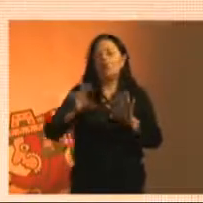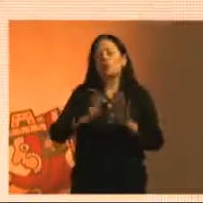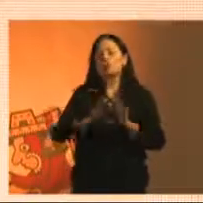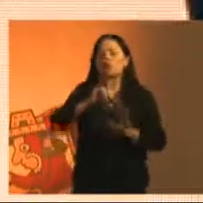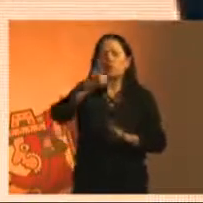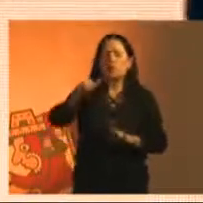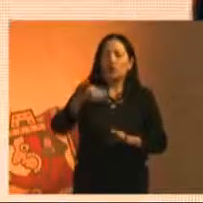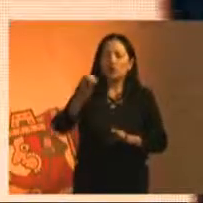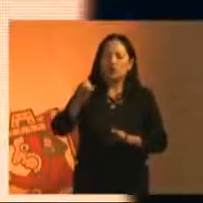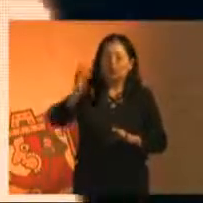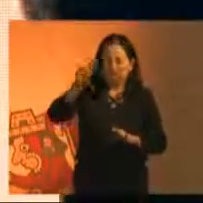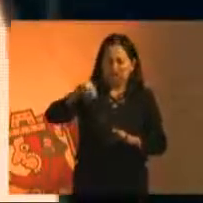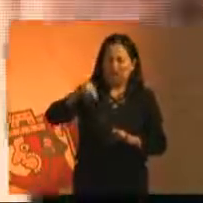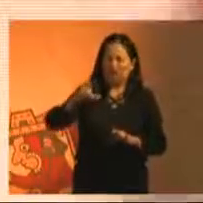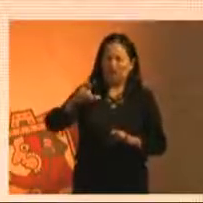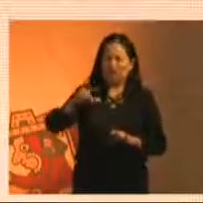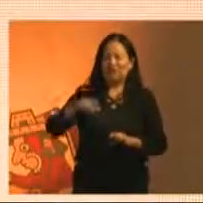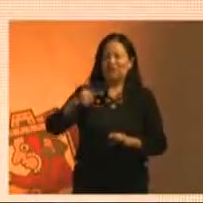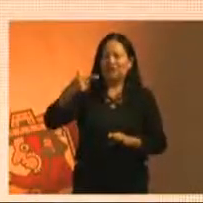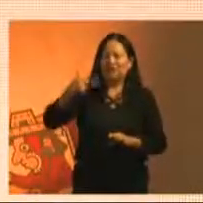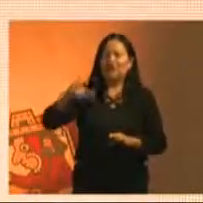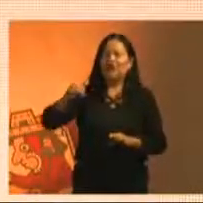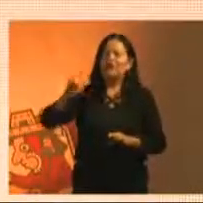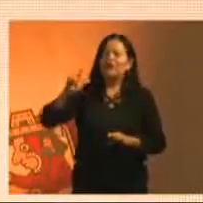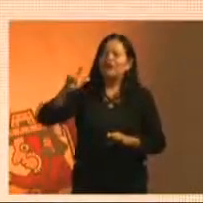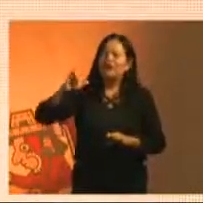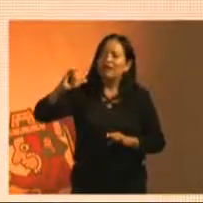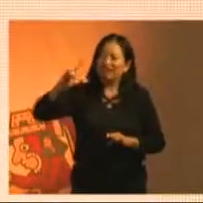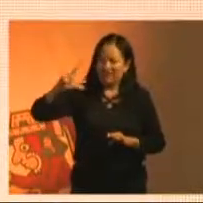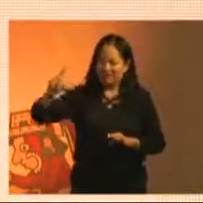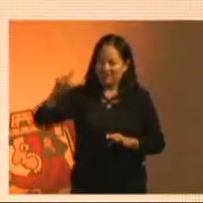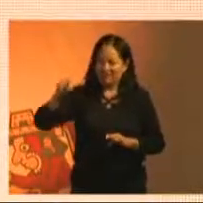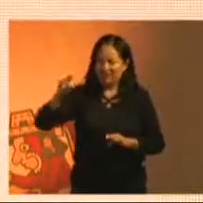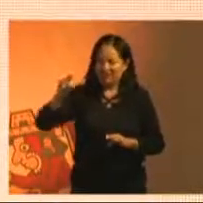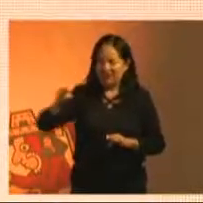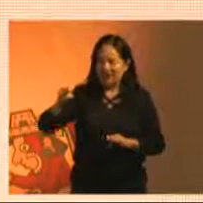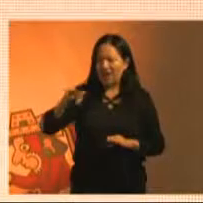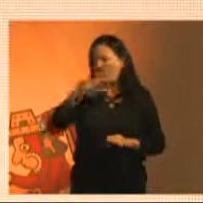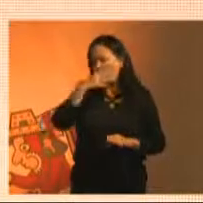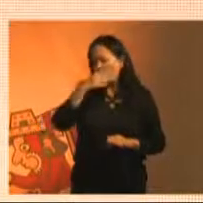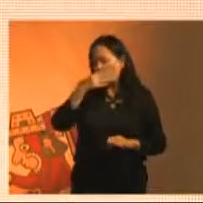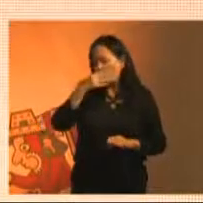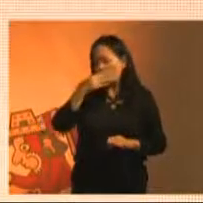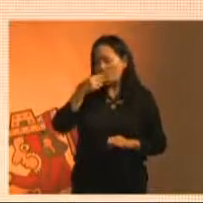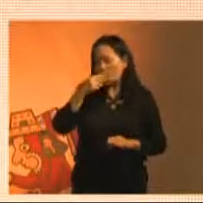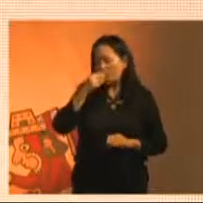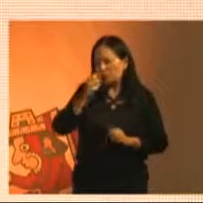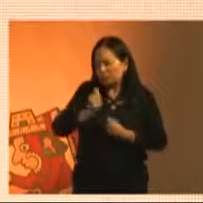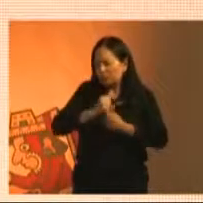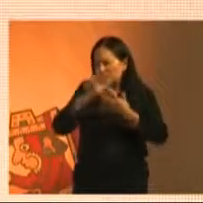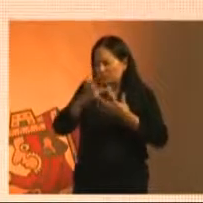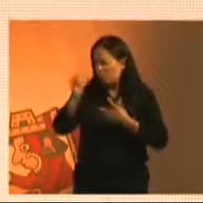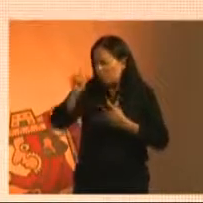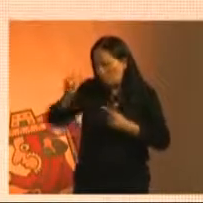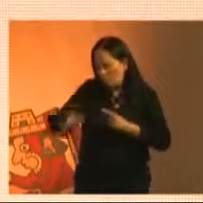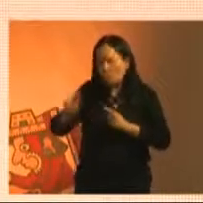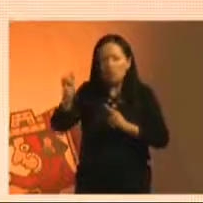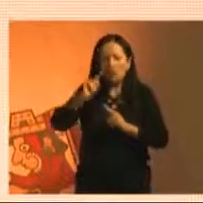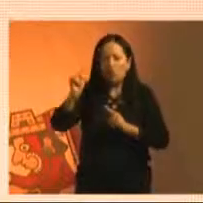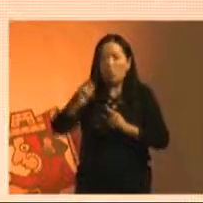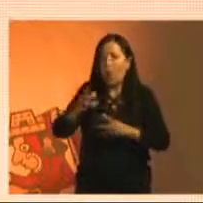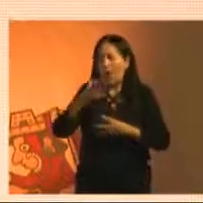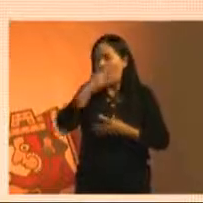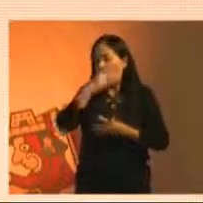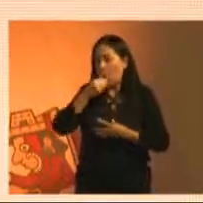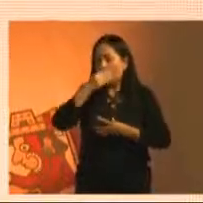era un letrista quiero decir un poeta pero realmente sería rebajarlo de llamarle poeta porque lo que era en un